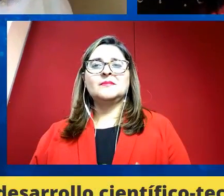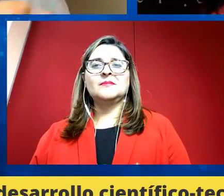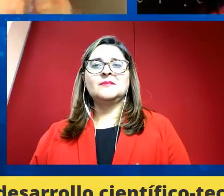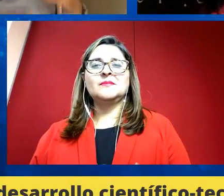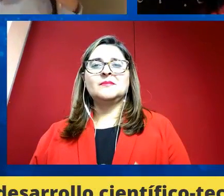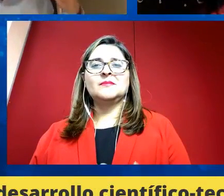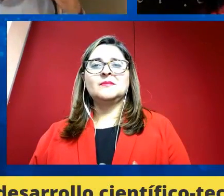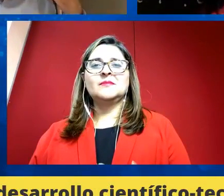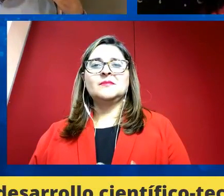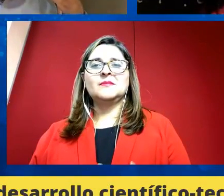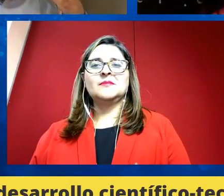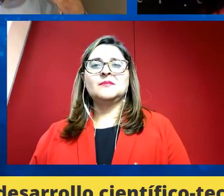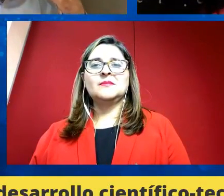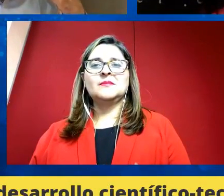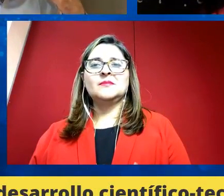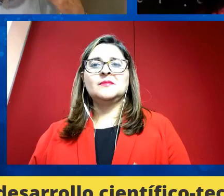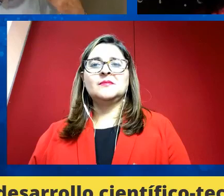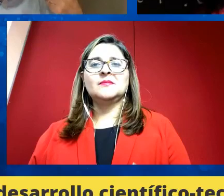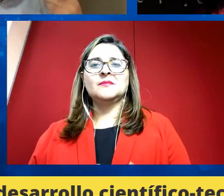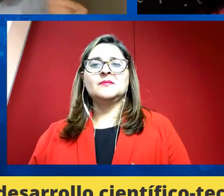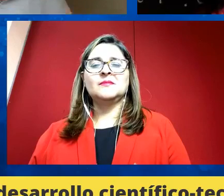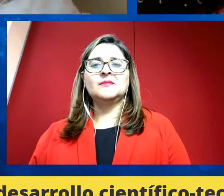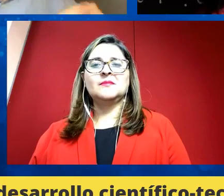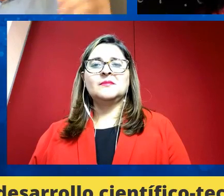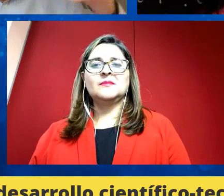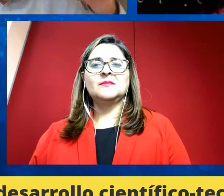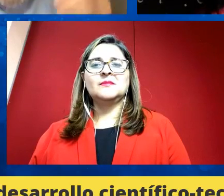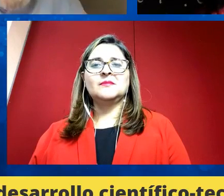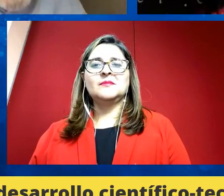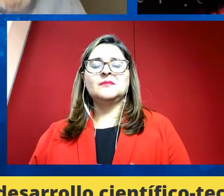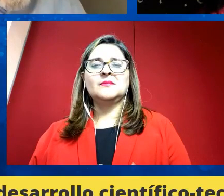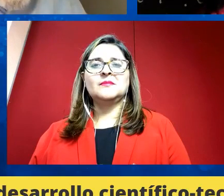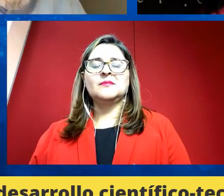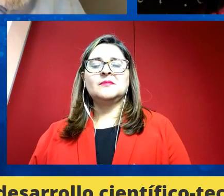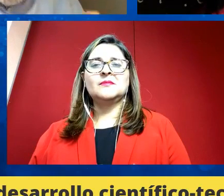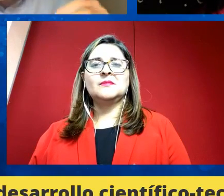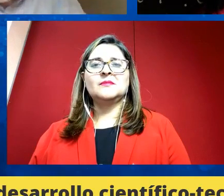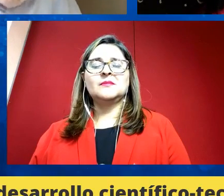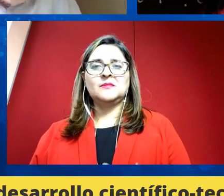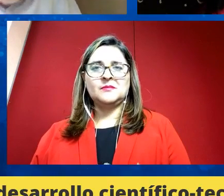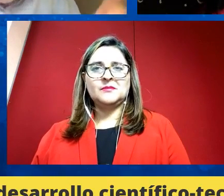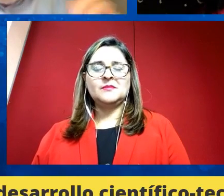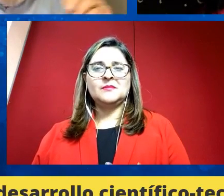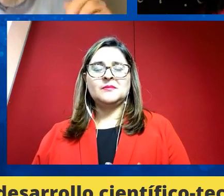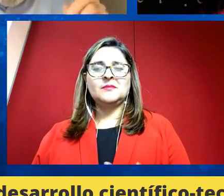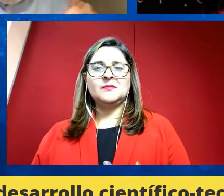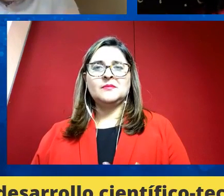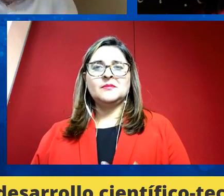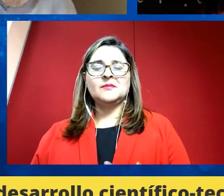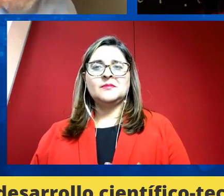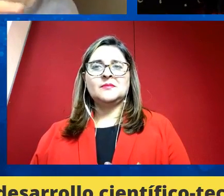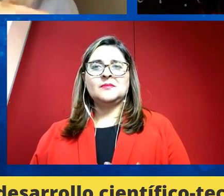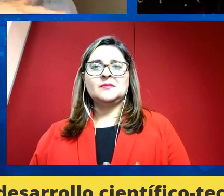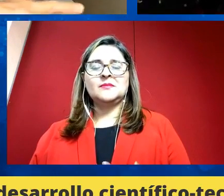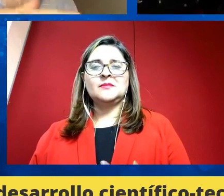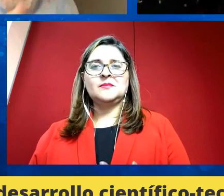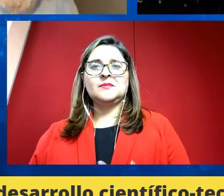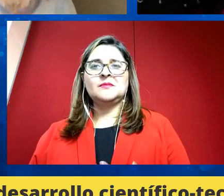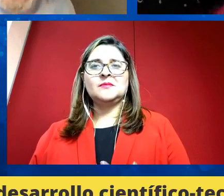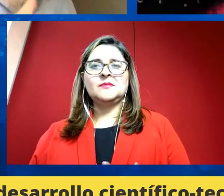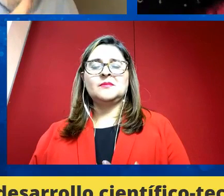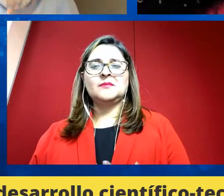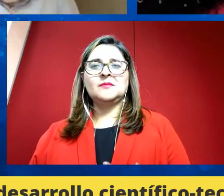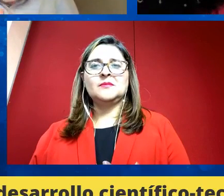Santiago de todo el territorio. Pero Antofagasta, si no son los antofagastinos, Antofagasta va a seguir